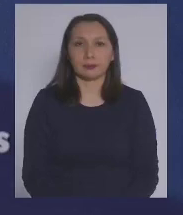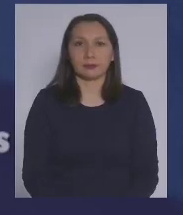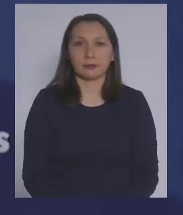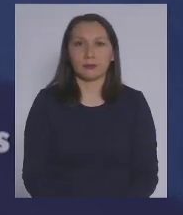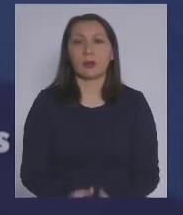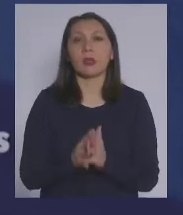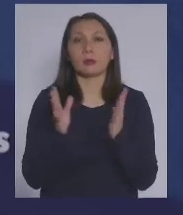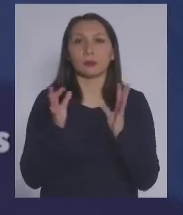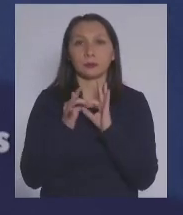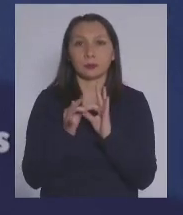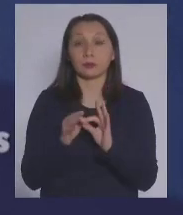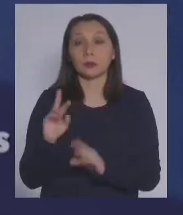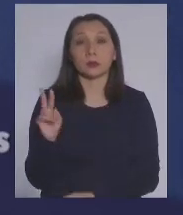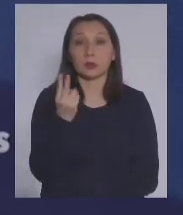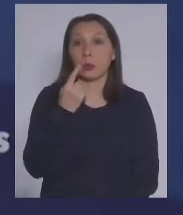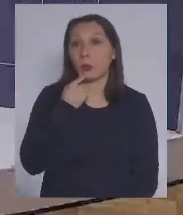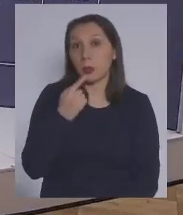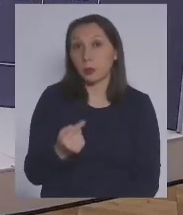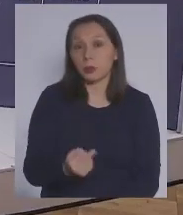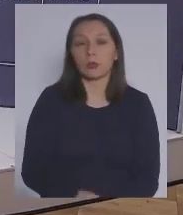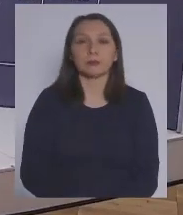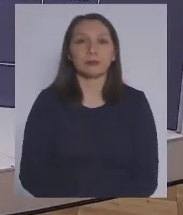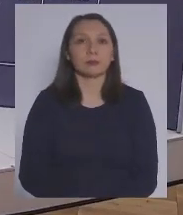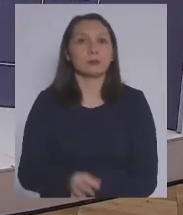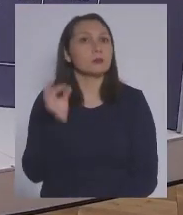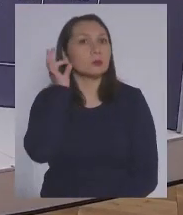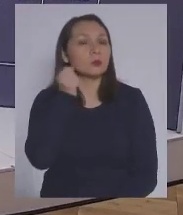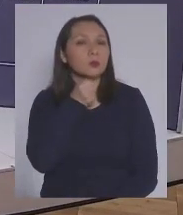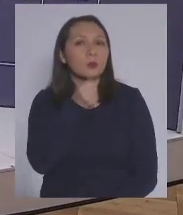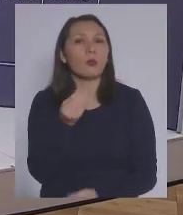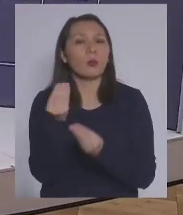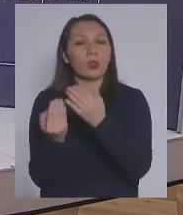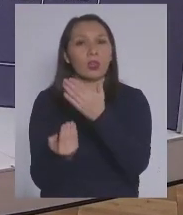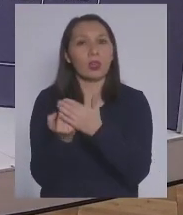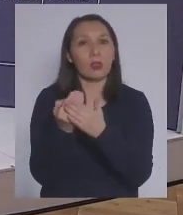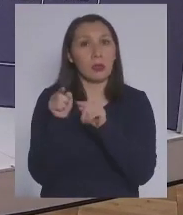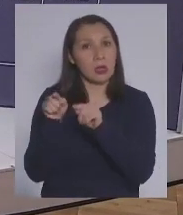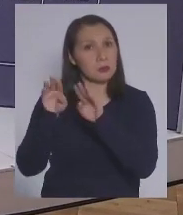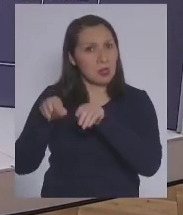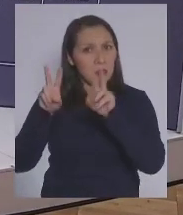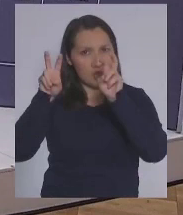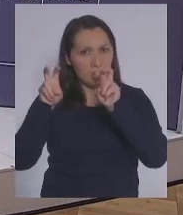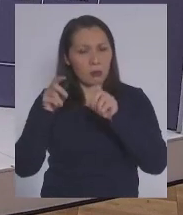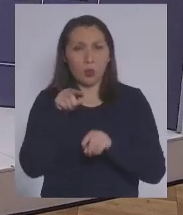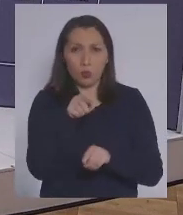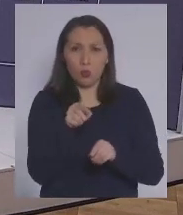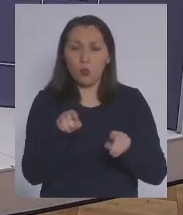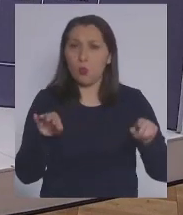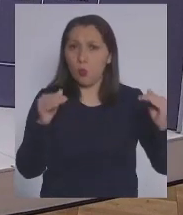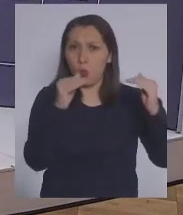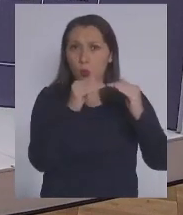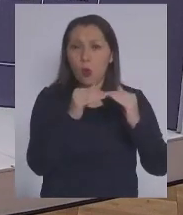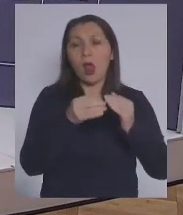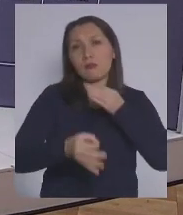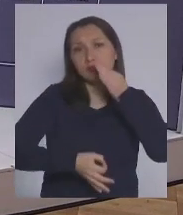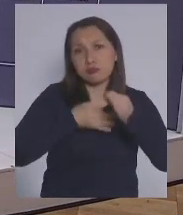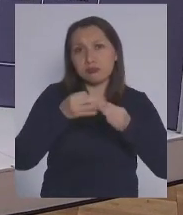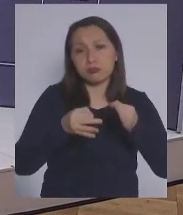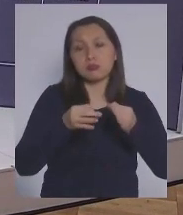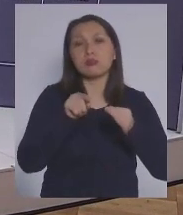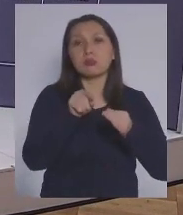muchas gracias segunda pregunta ministros buenos días y en esta materia usted comparte las declaraciones del ministro